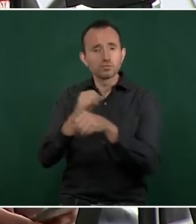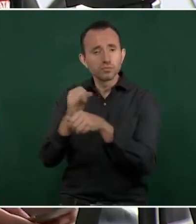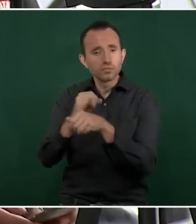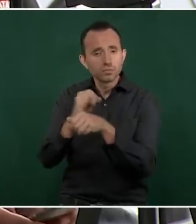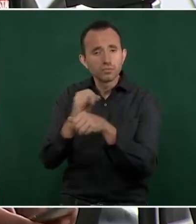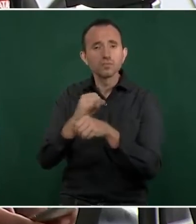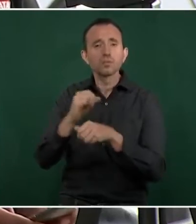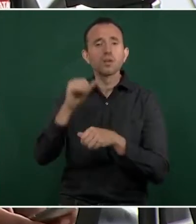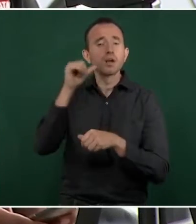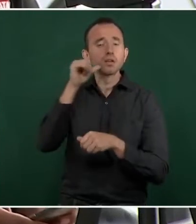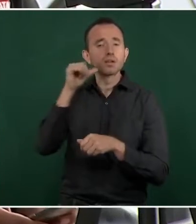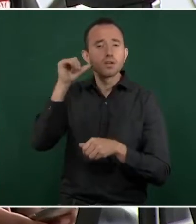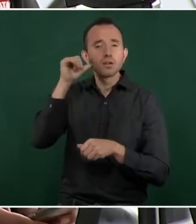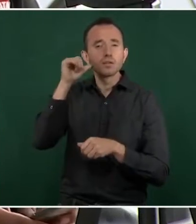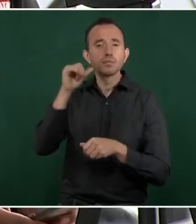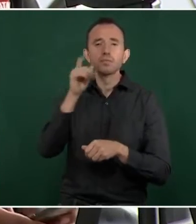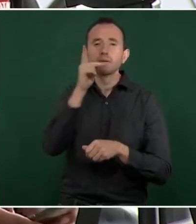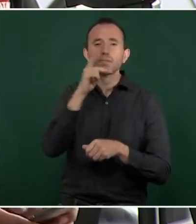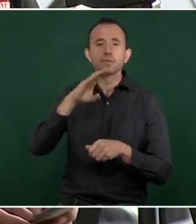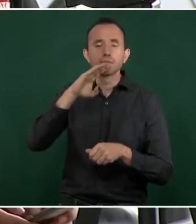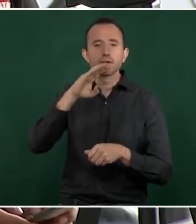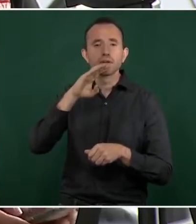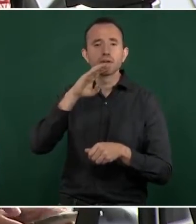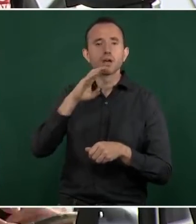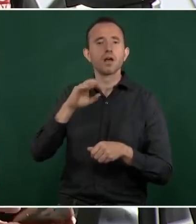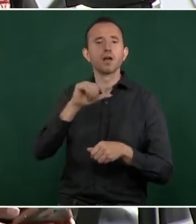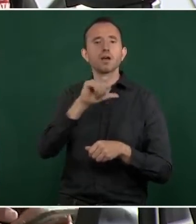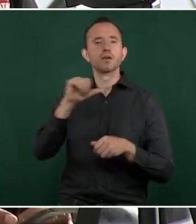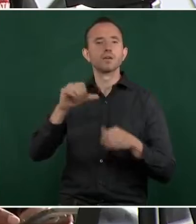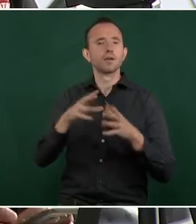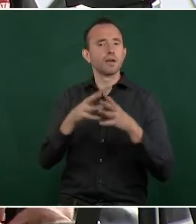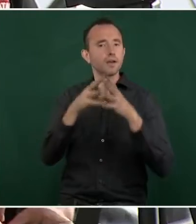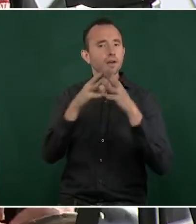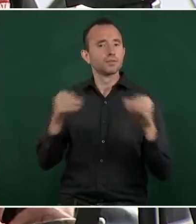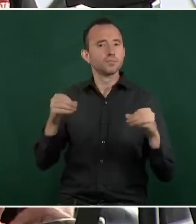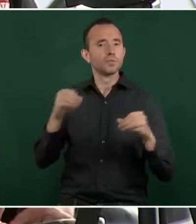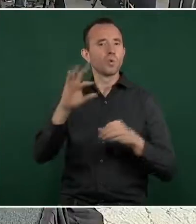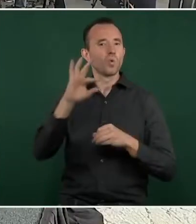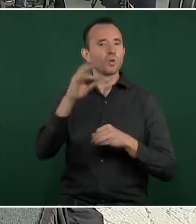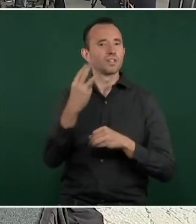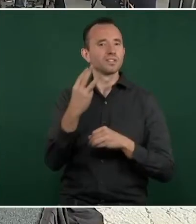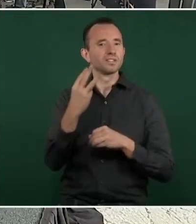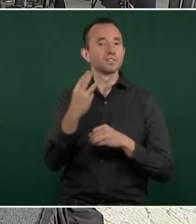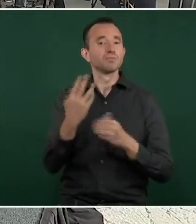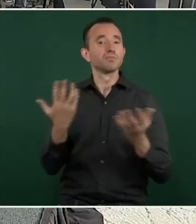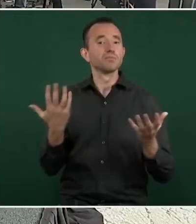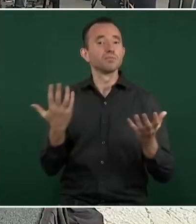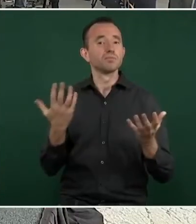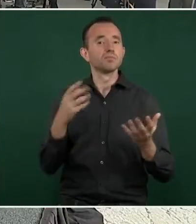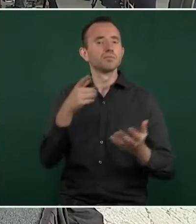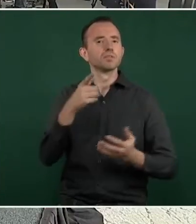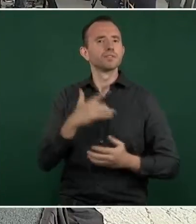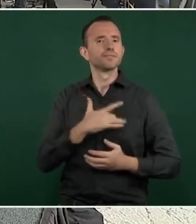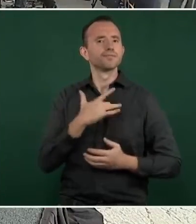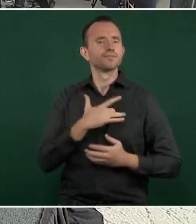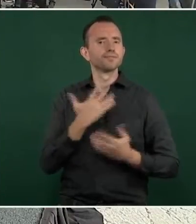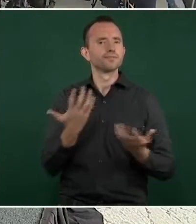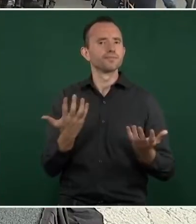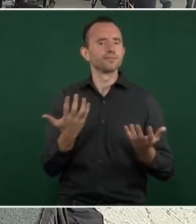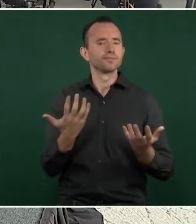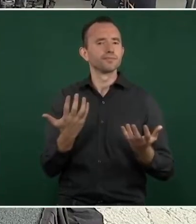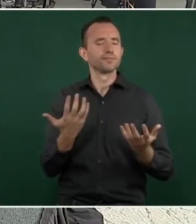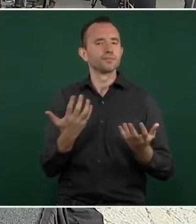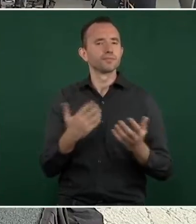normalistas desaparecidos cuando se acercaron a usted? ¿Cuál es su sentimiento? ¿Tienen confianza? Bueno, es algo